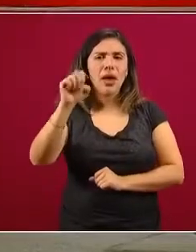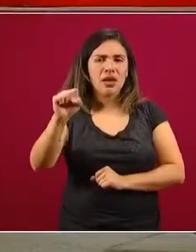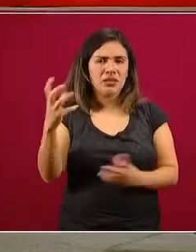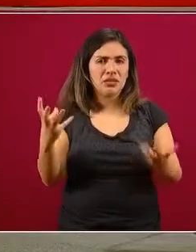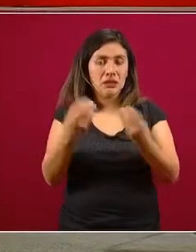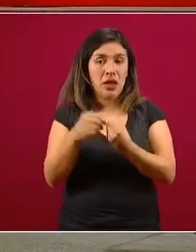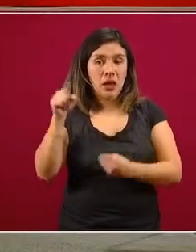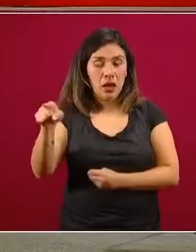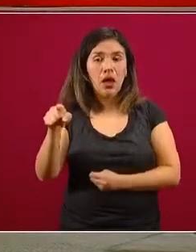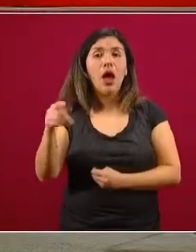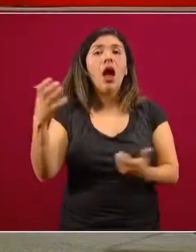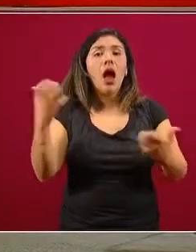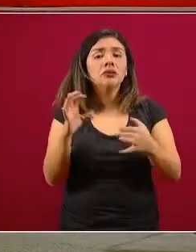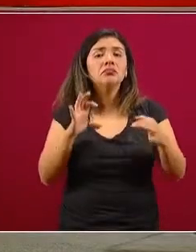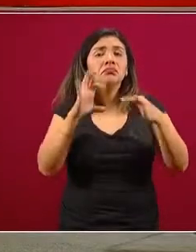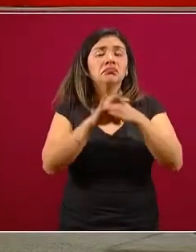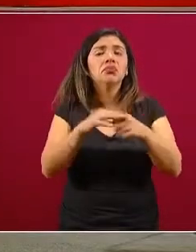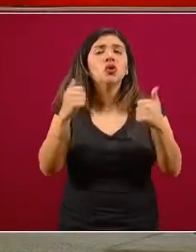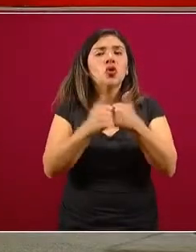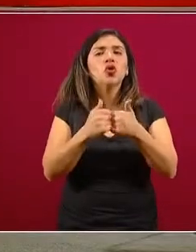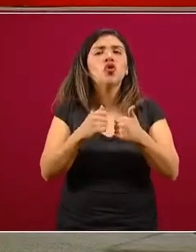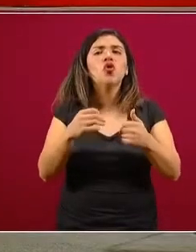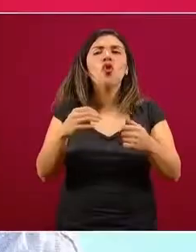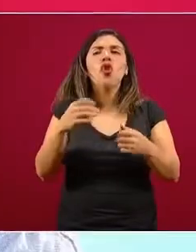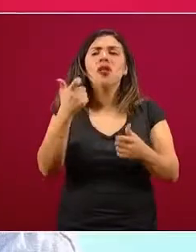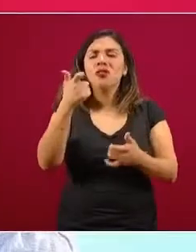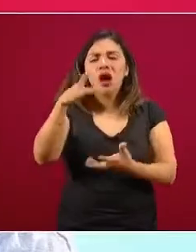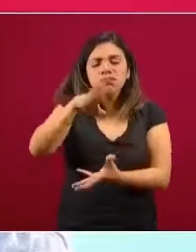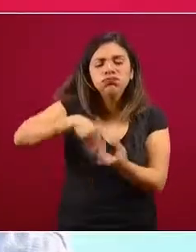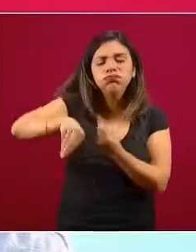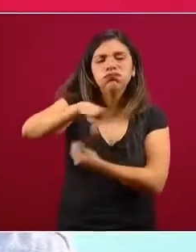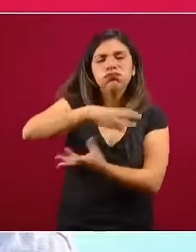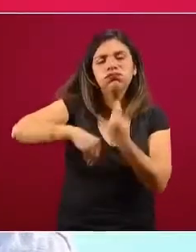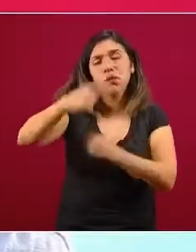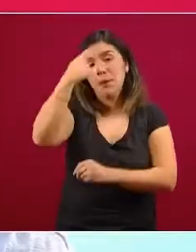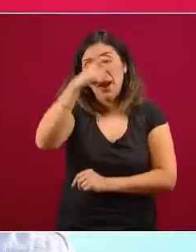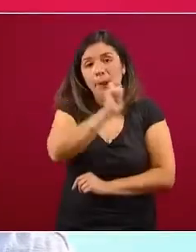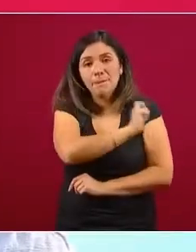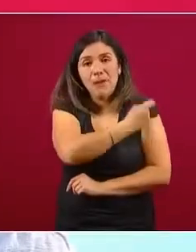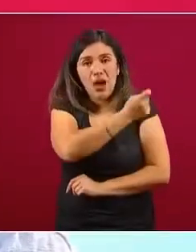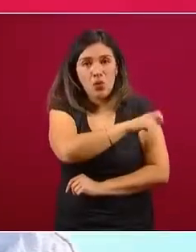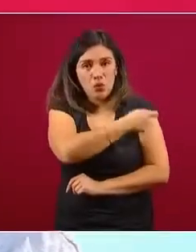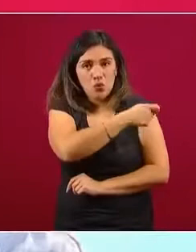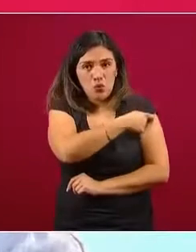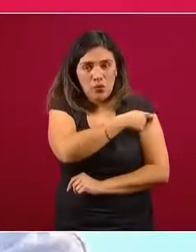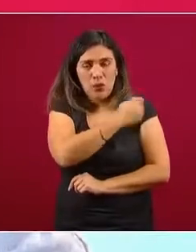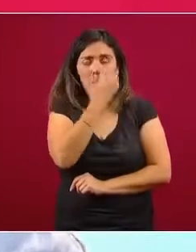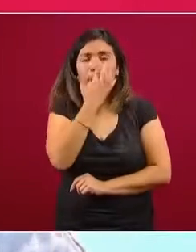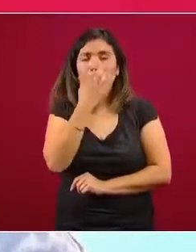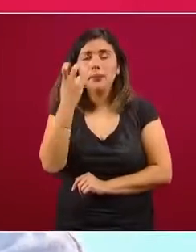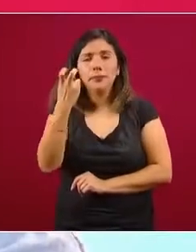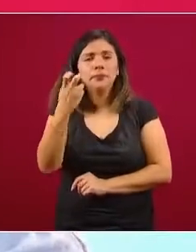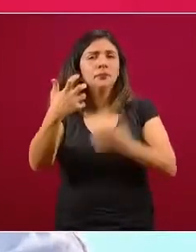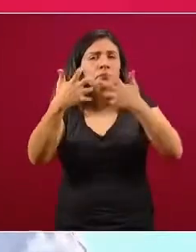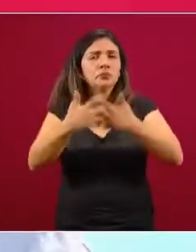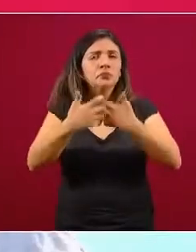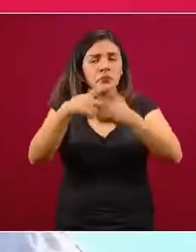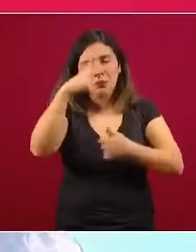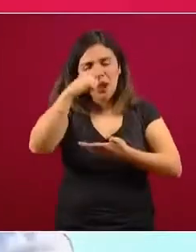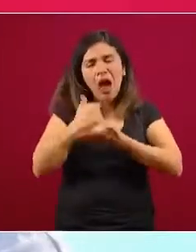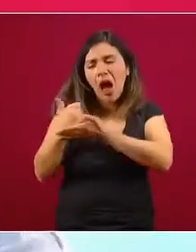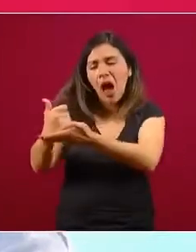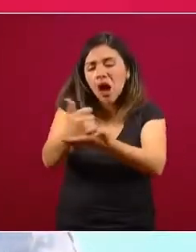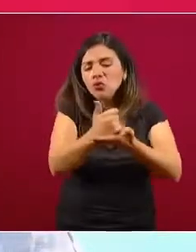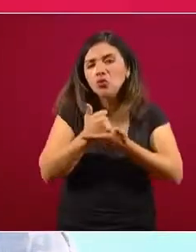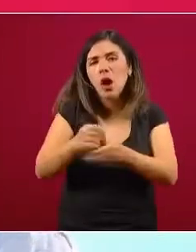Salud, que está ligada además al Fondo Revolvente de Vacunas. Este es un mecanismo solidario